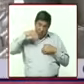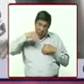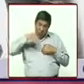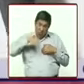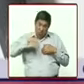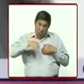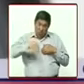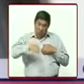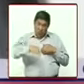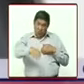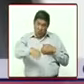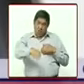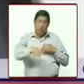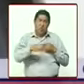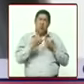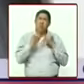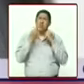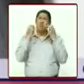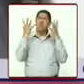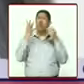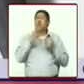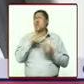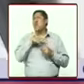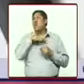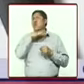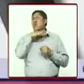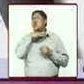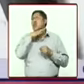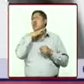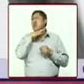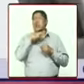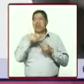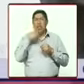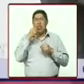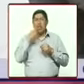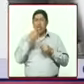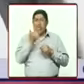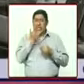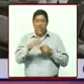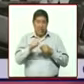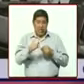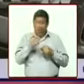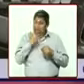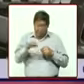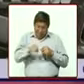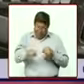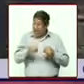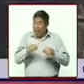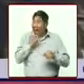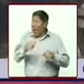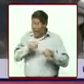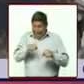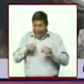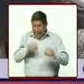y el camión estaba cargado de basura por el peso y todo, y que son fallas mecánicas.